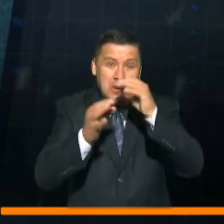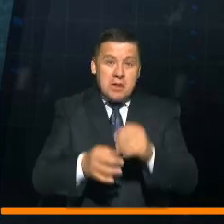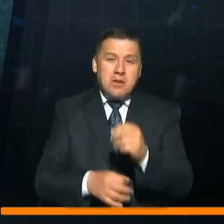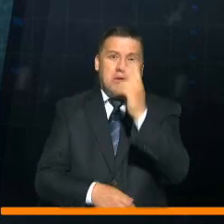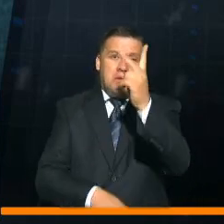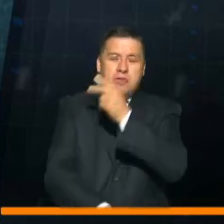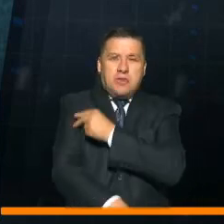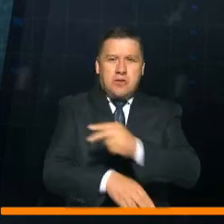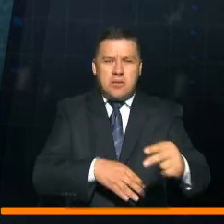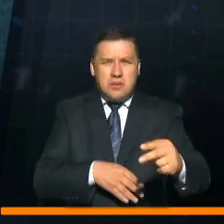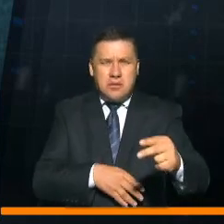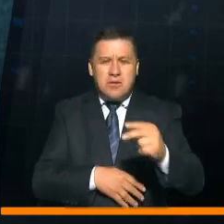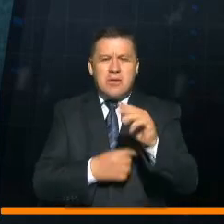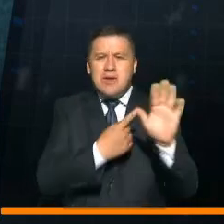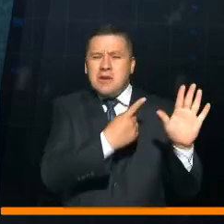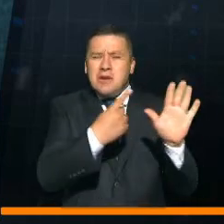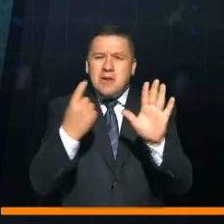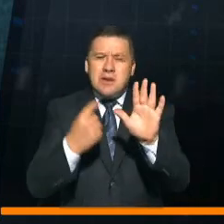de